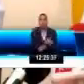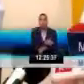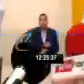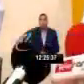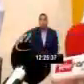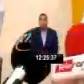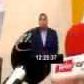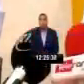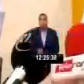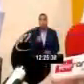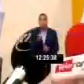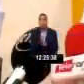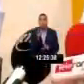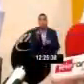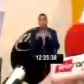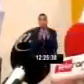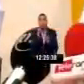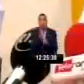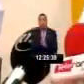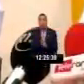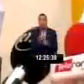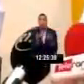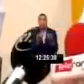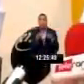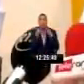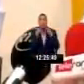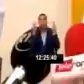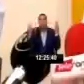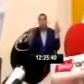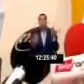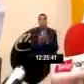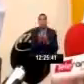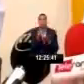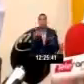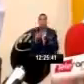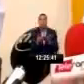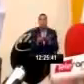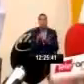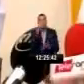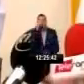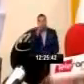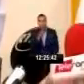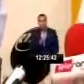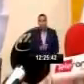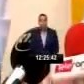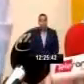sufrió, que el Frente Unitario de Trabajadores pretenda anunciar una nueva medida de hecho,